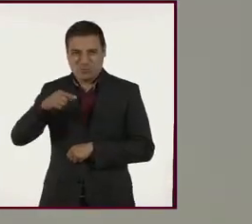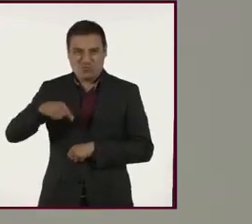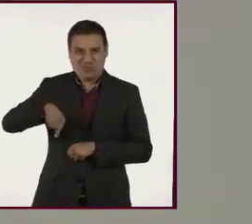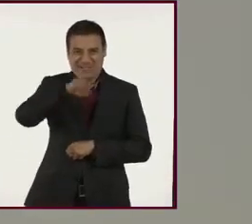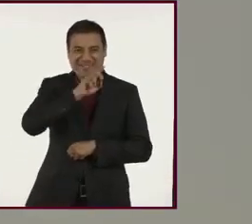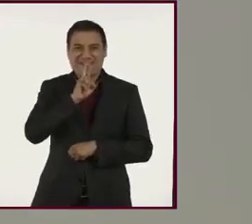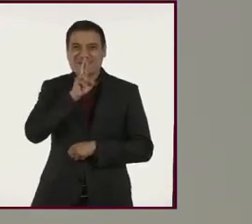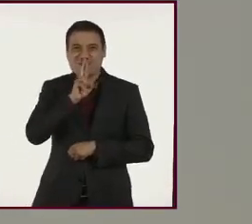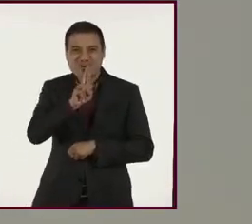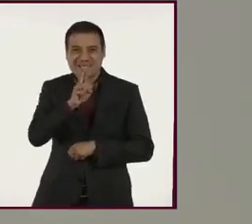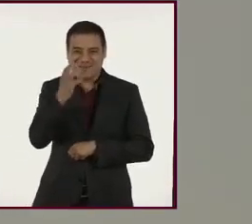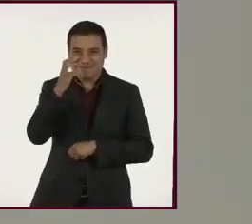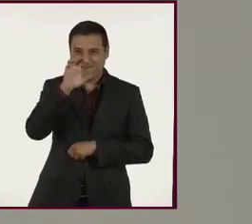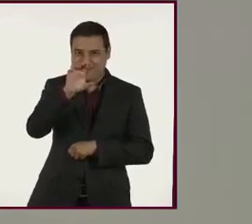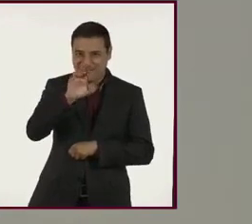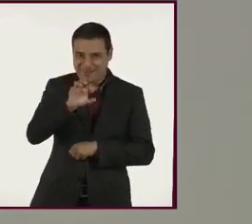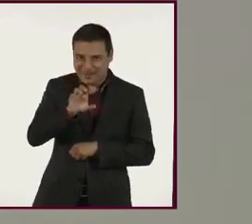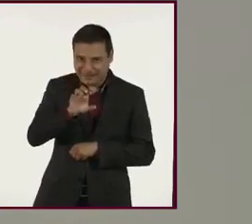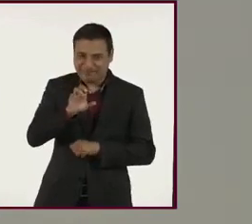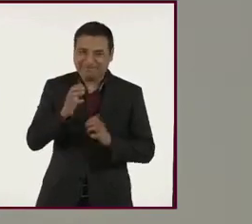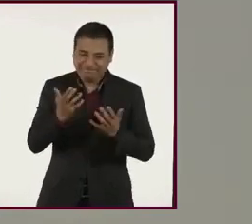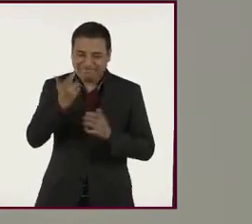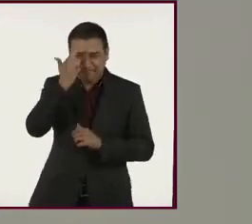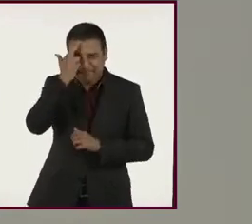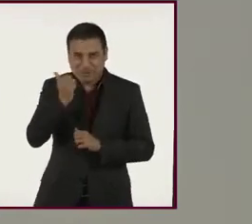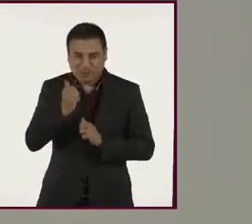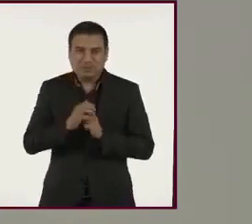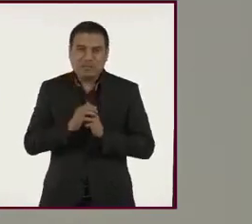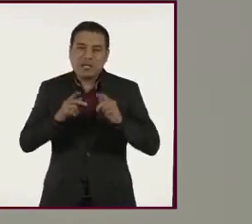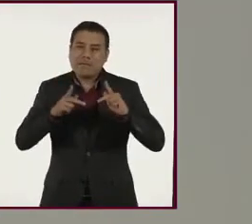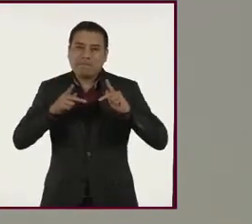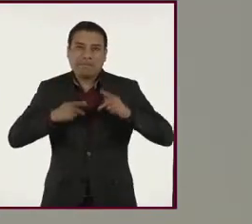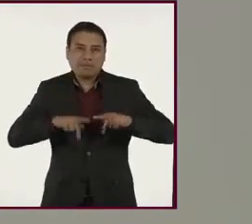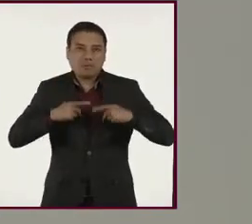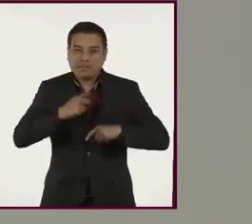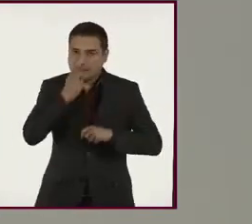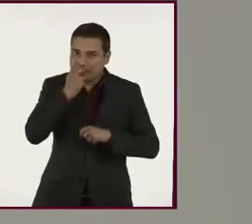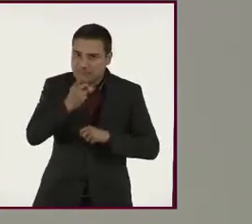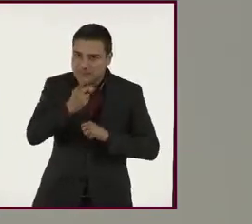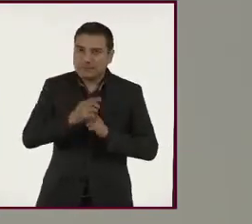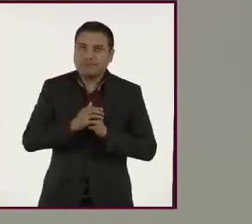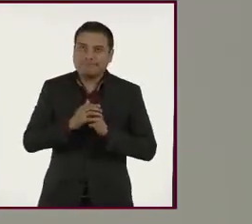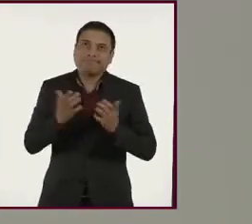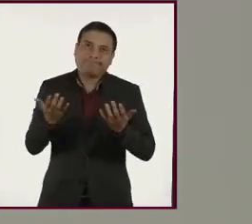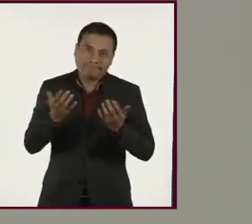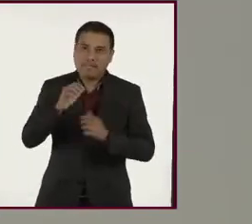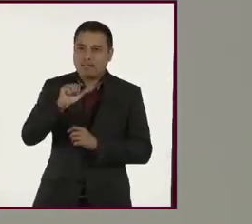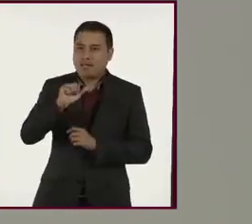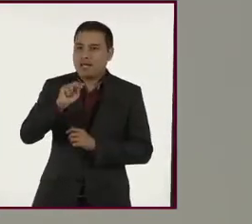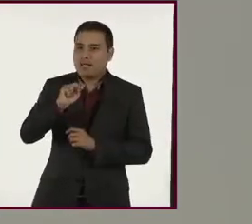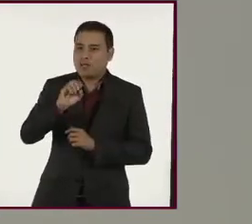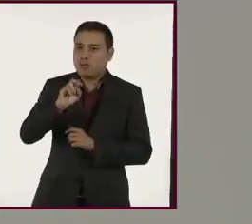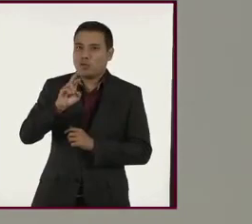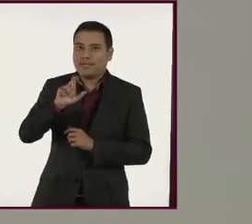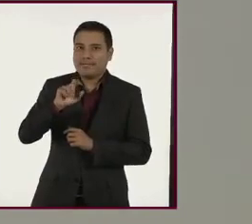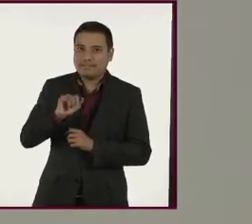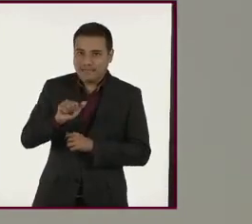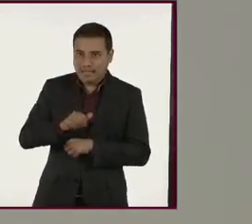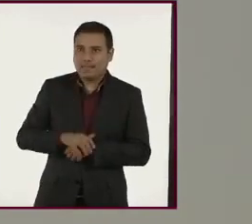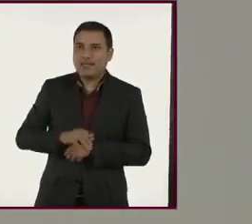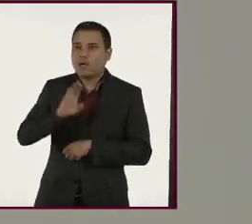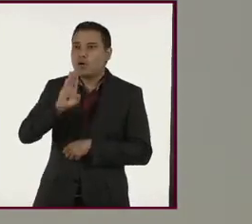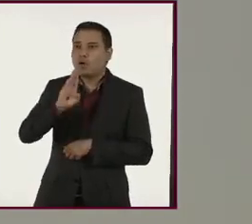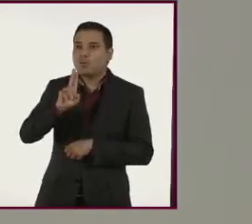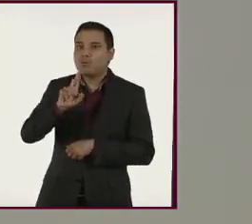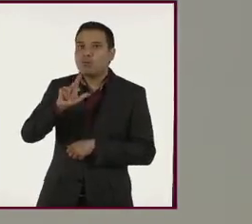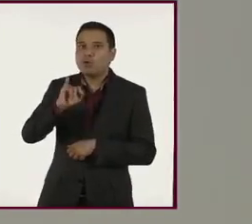el chat, justo lo que asociamos más es la anorexia, la bulimia o la ingesta de grandes cantidades de alimento, que como iremos viendo a lo largo